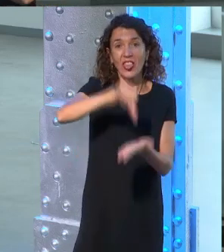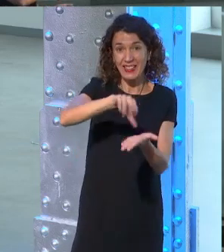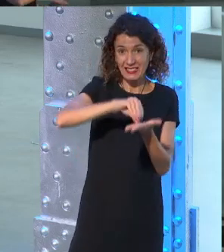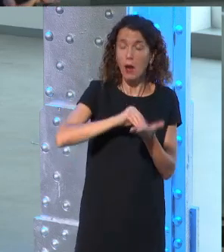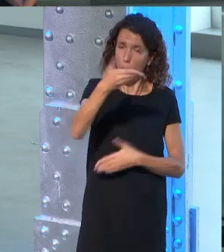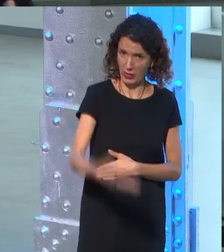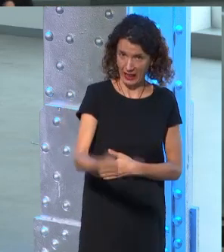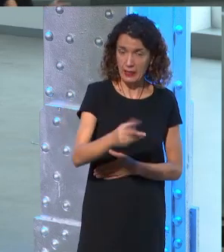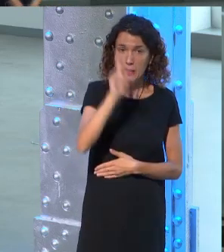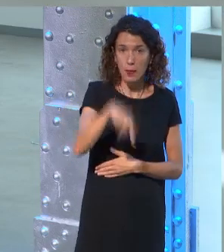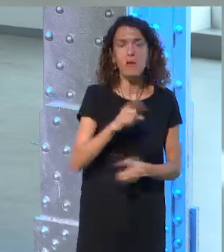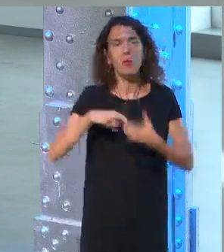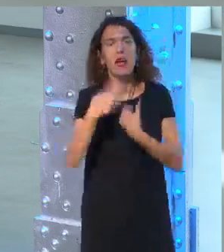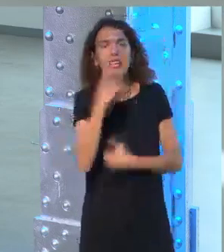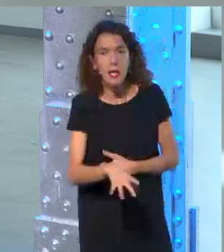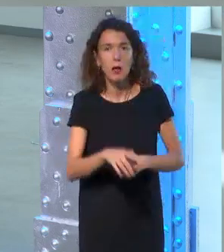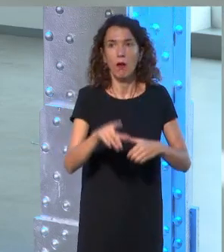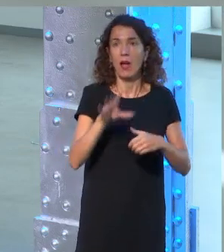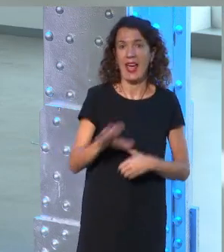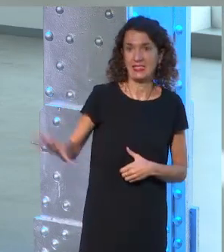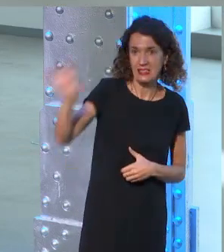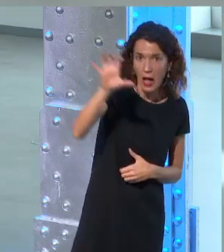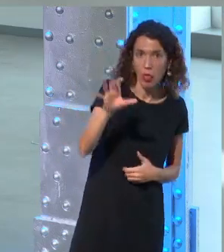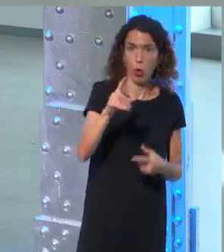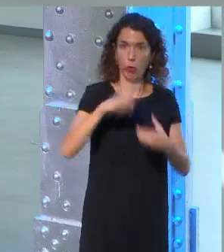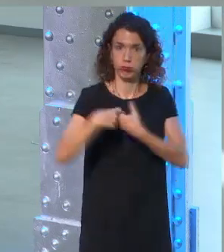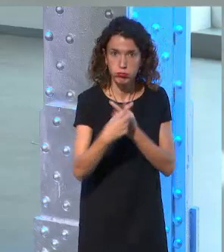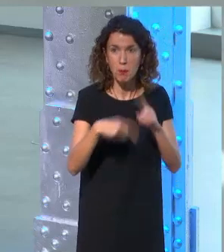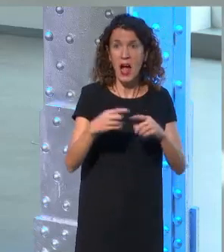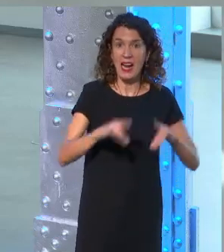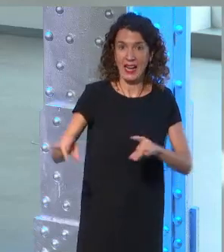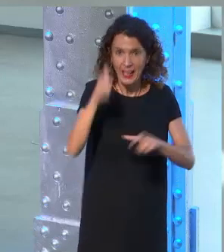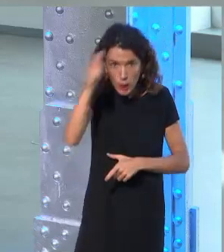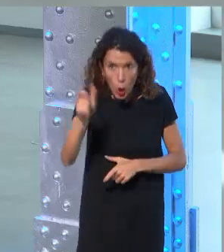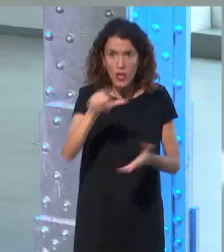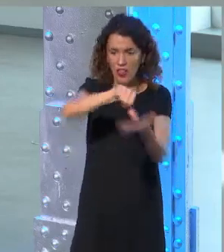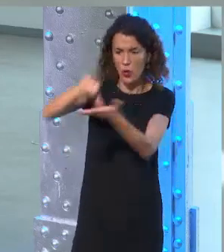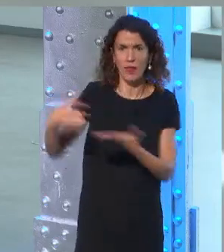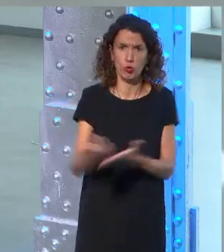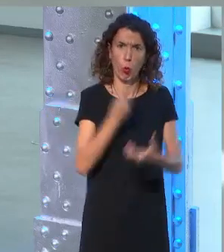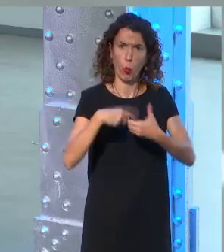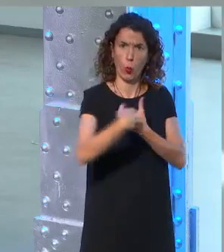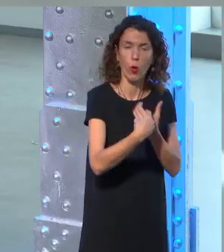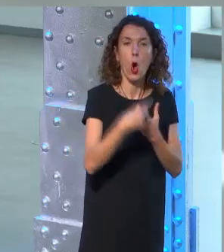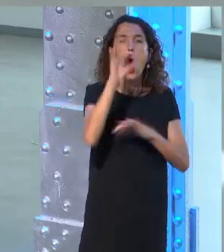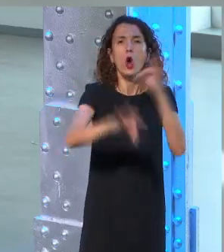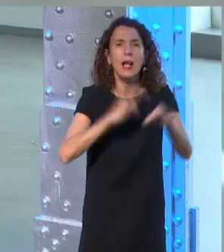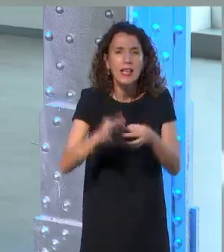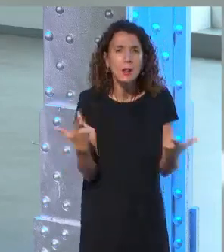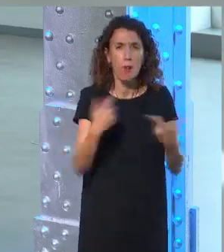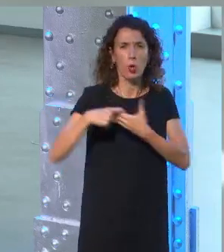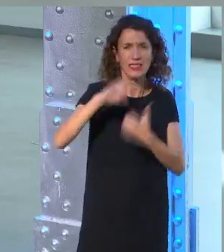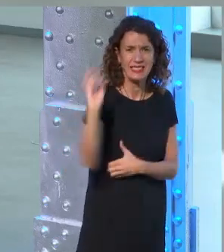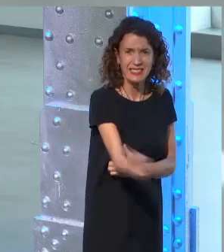muy importante, sino se han involucrado también los estados, las regiones, las ciudades, organismos